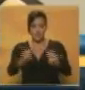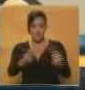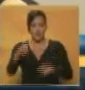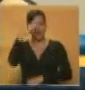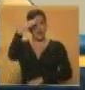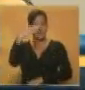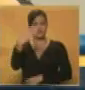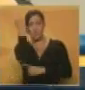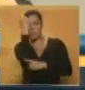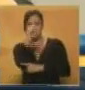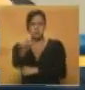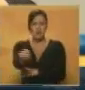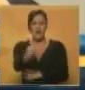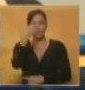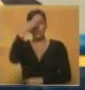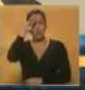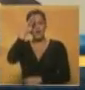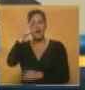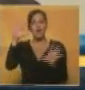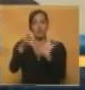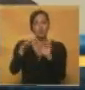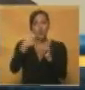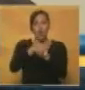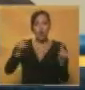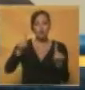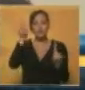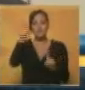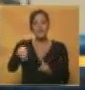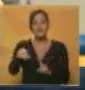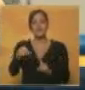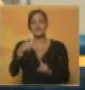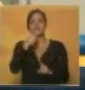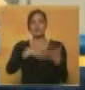Ejército Rebelde Cubano con la asesoría de la KGB soviética y